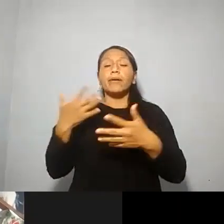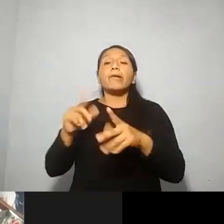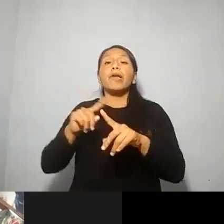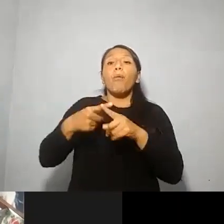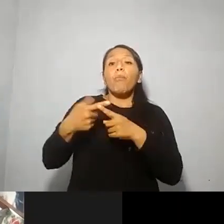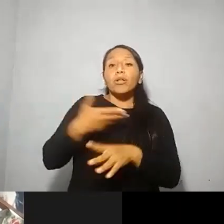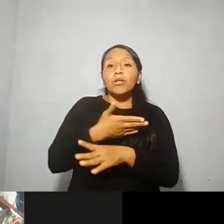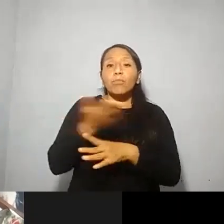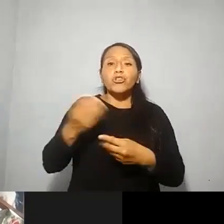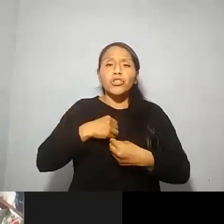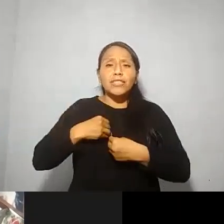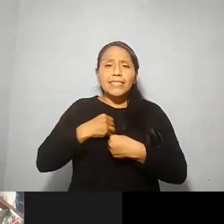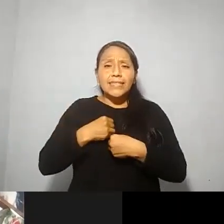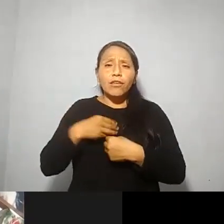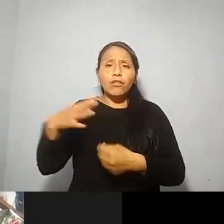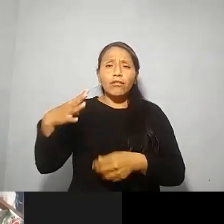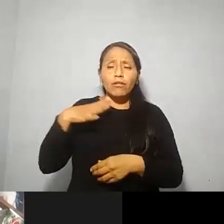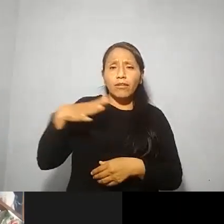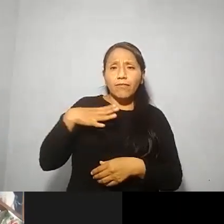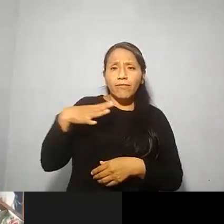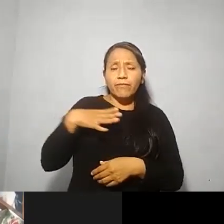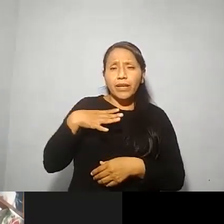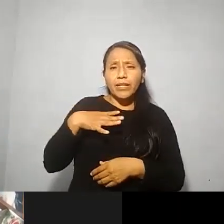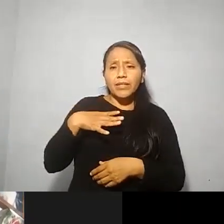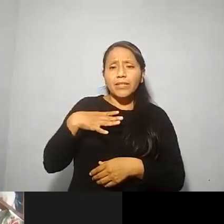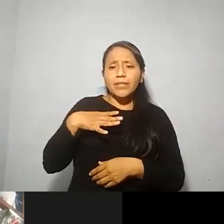siento que también hizo falta es una